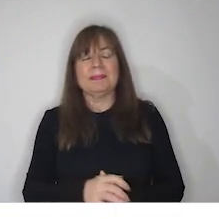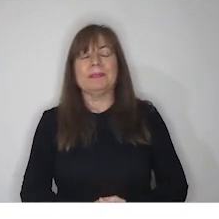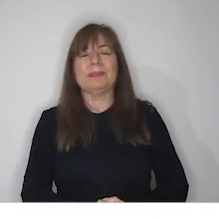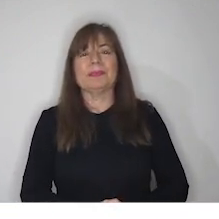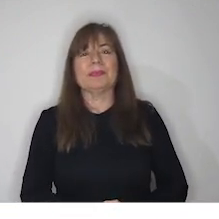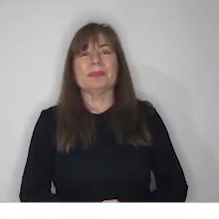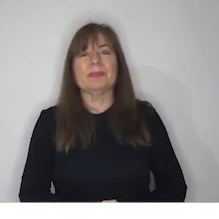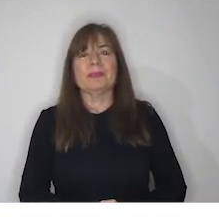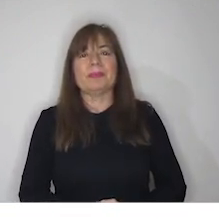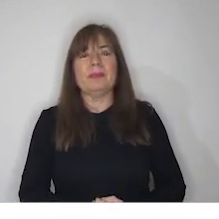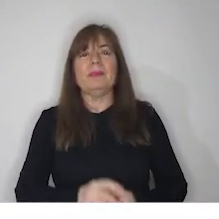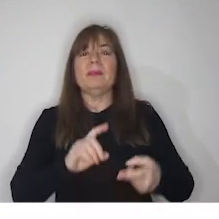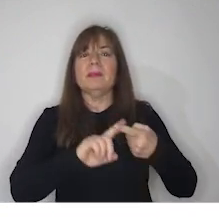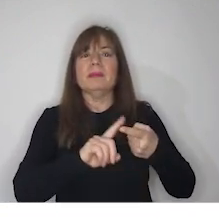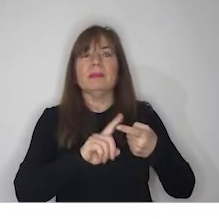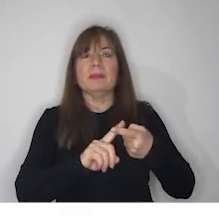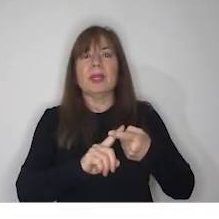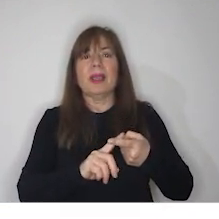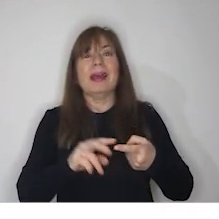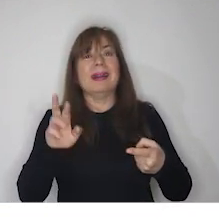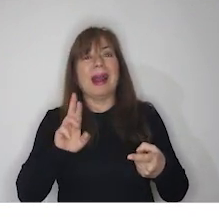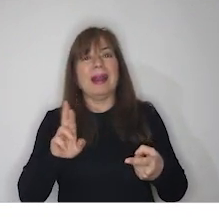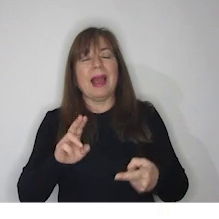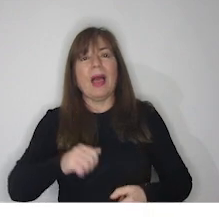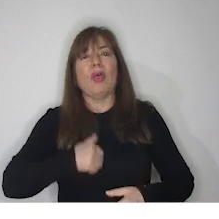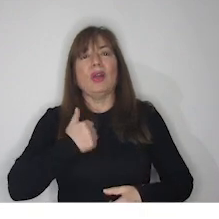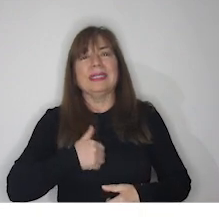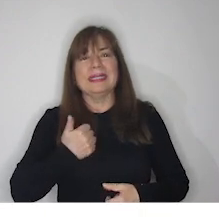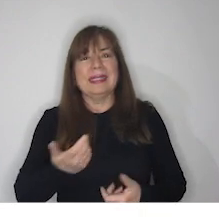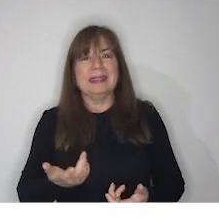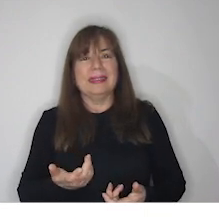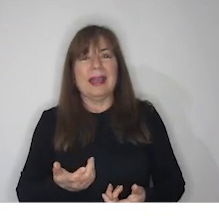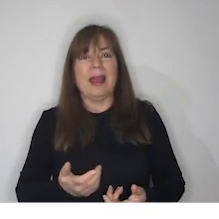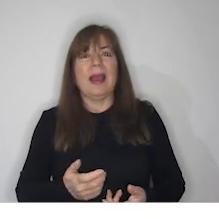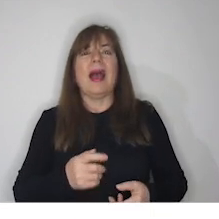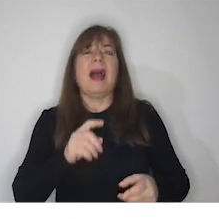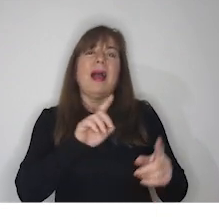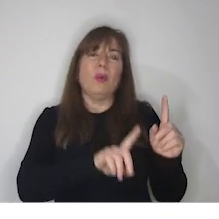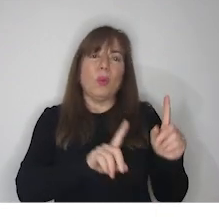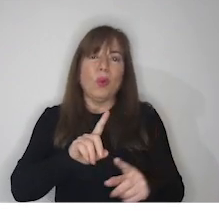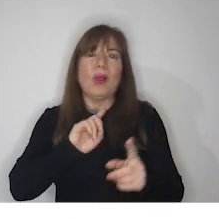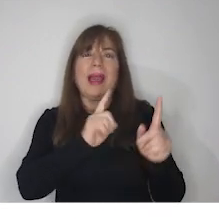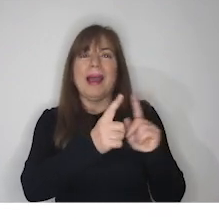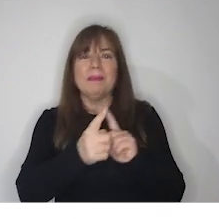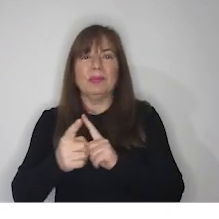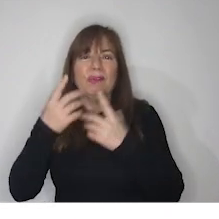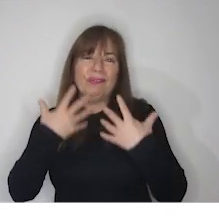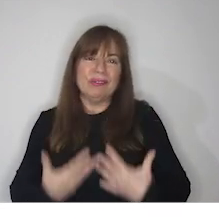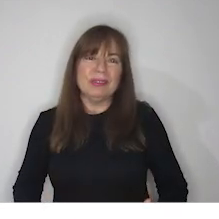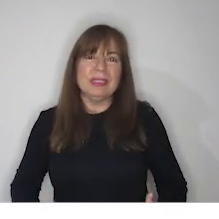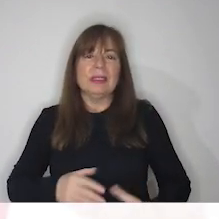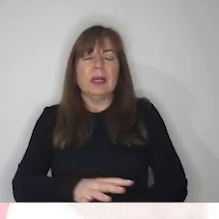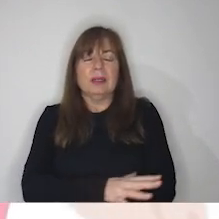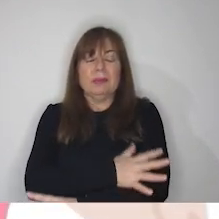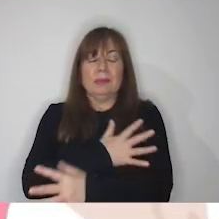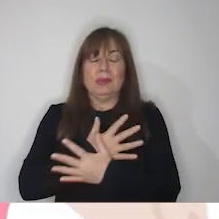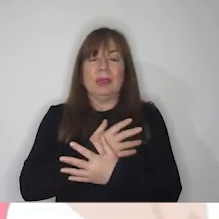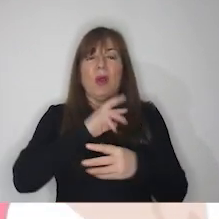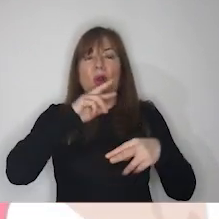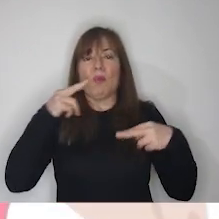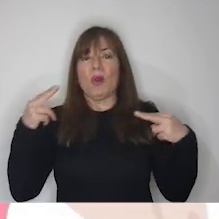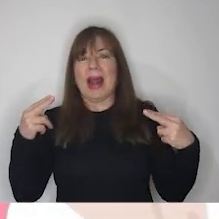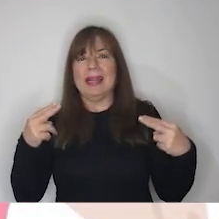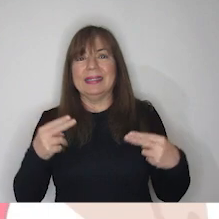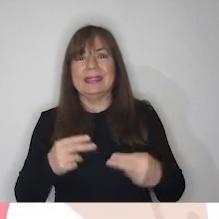adolescencia. Durante la adolescencia hay ciertos cambios físicos, emocionales y hormonales. Desde los 14 a